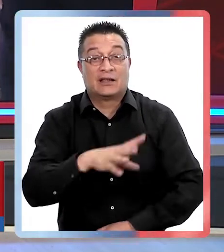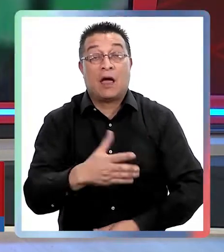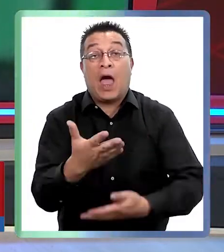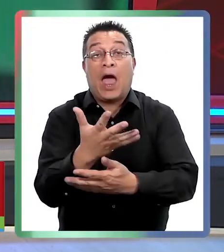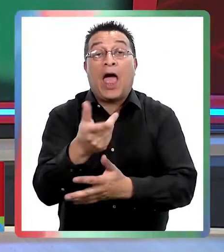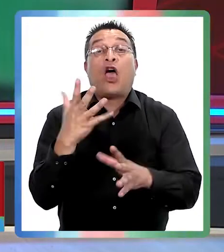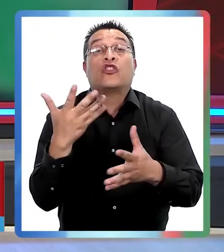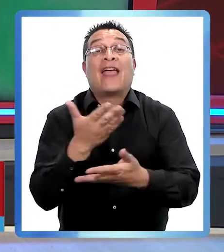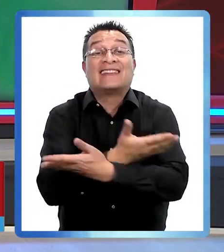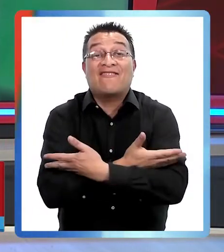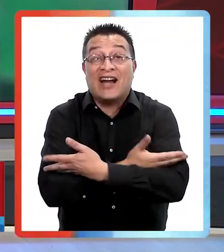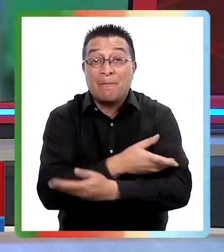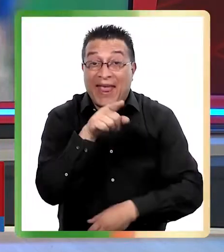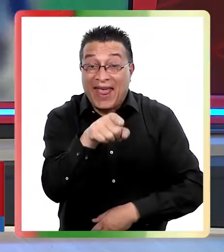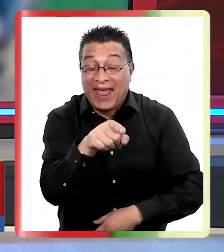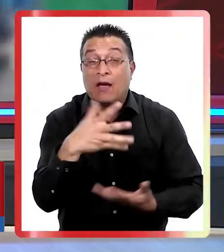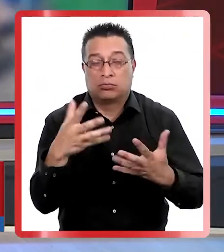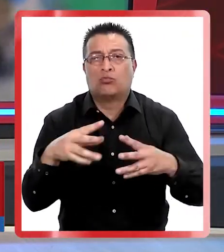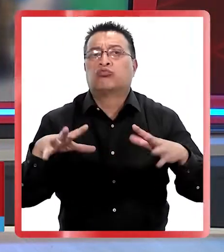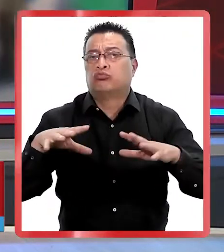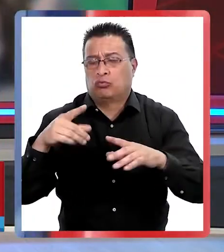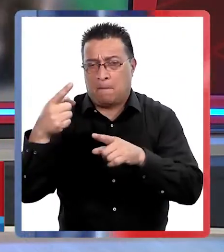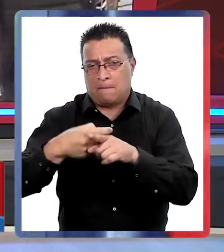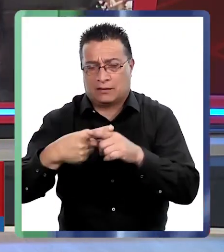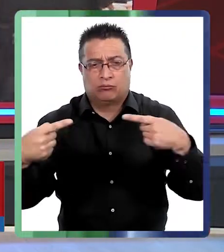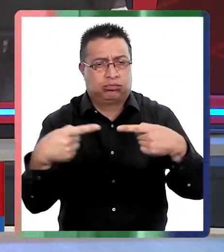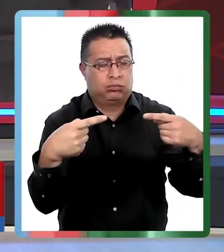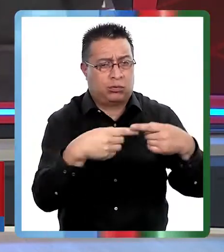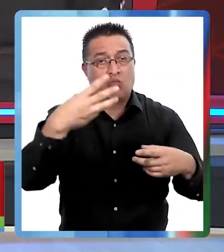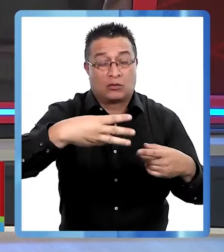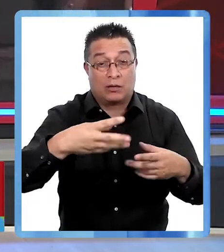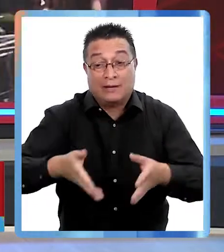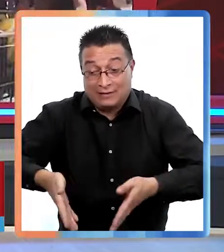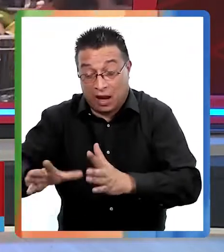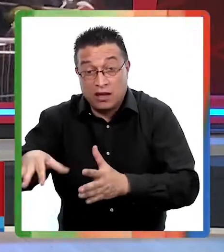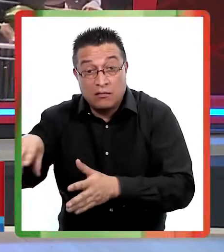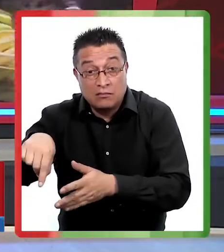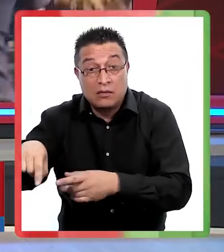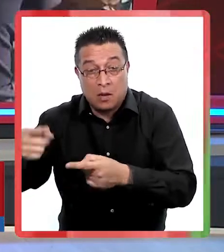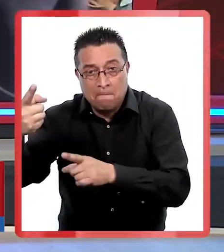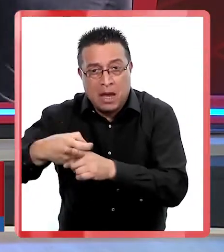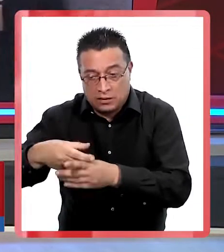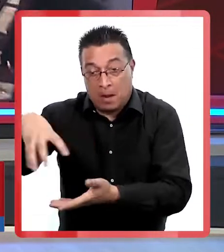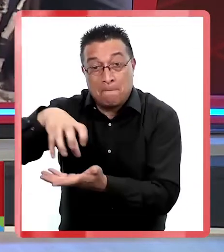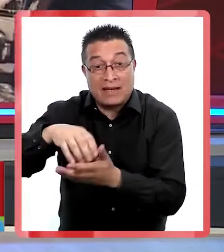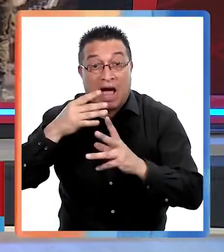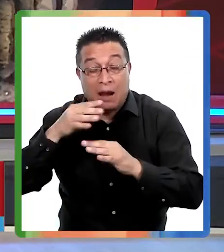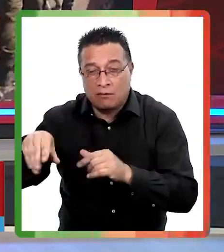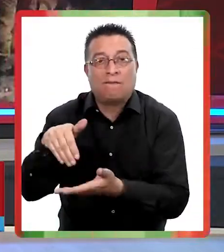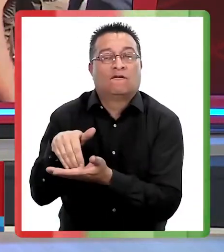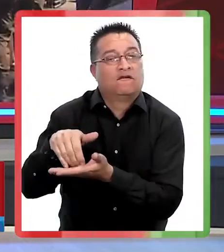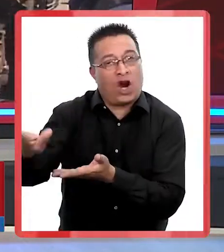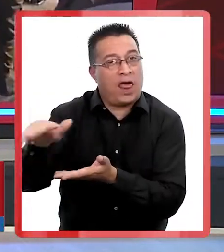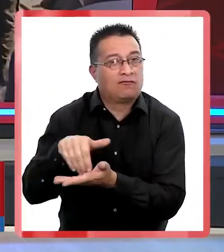comerciantes ambulantes que se habían instalado por meses en la Plaza de Armas fueron desalojados. Hubo conversaciones, pero no quisieron trasladarse a otro punto para